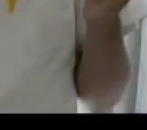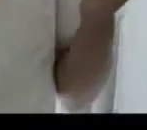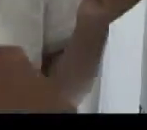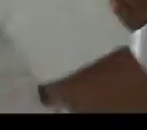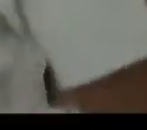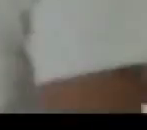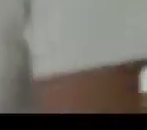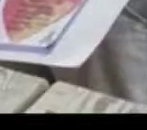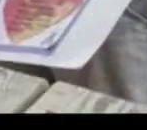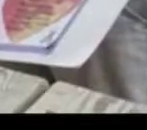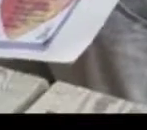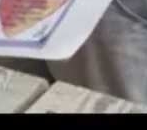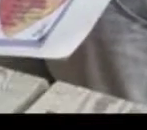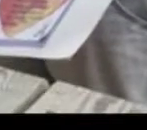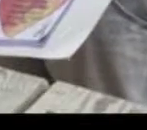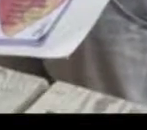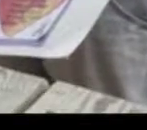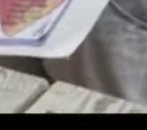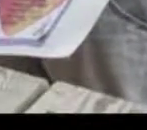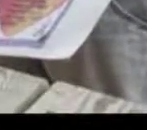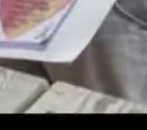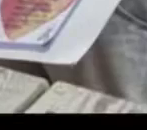Primero, lo que